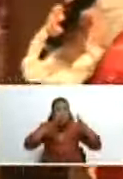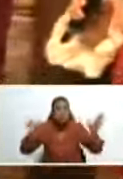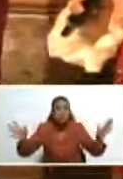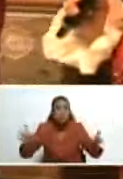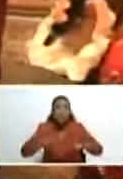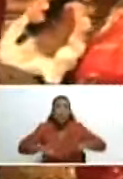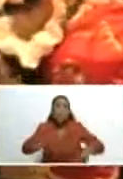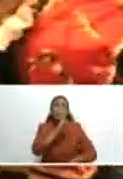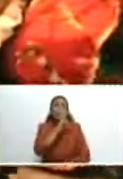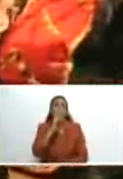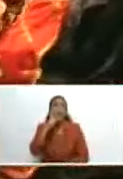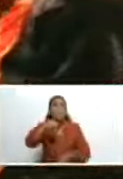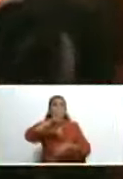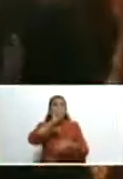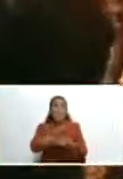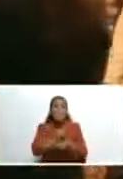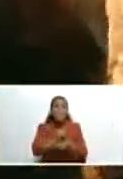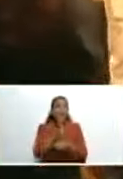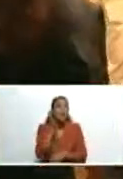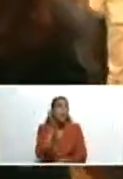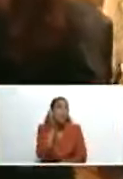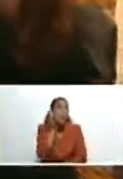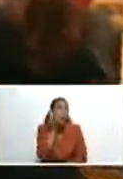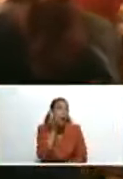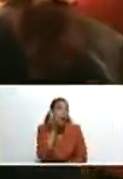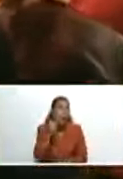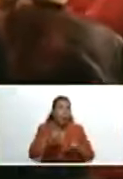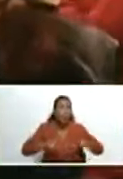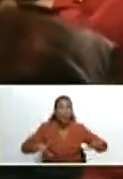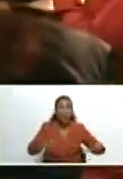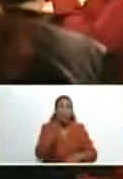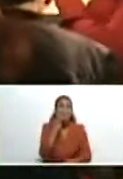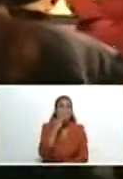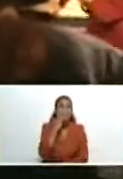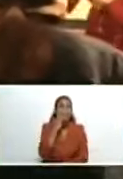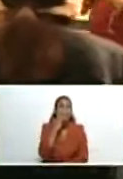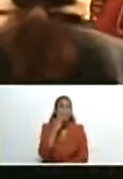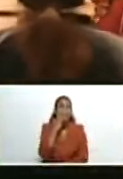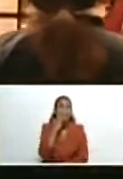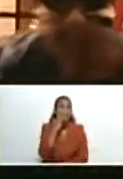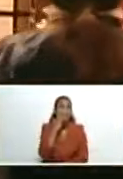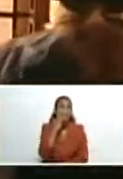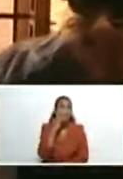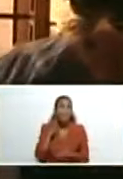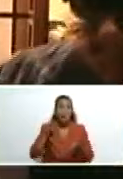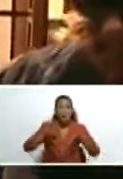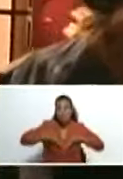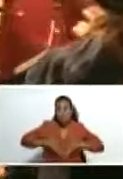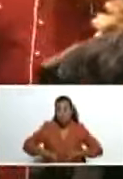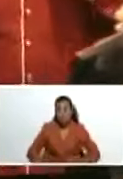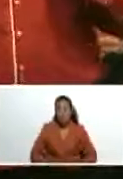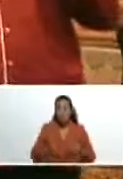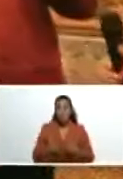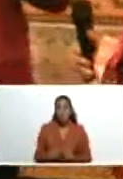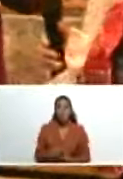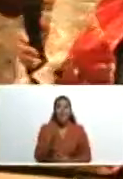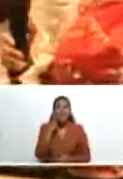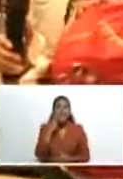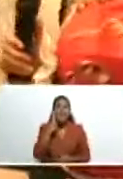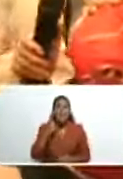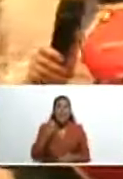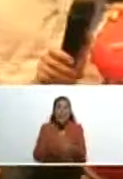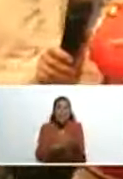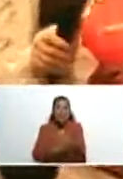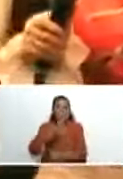cuarto? Al primer cuarto de las damas, el de doña María Antonia Bolívar. Madre Libertador. La hermana. La hermana mayor,